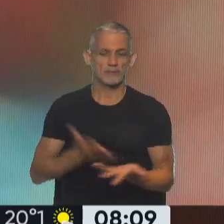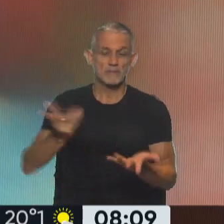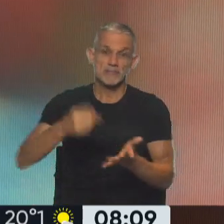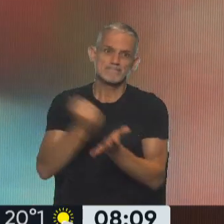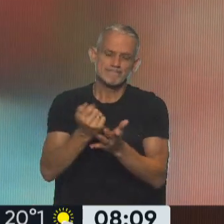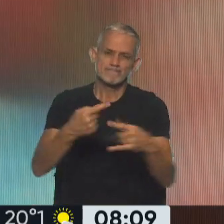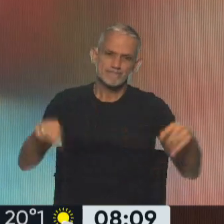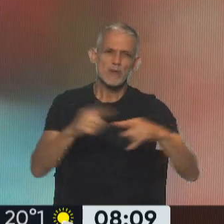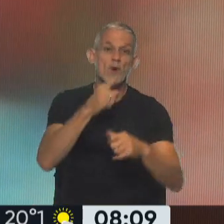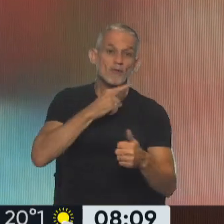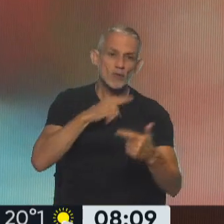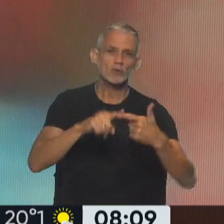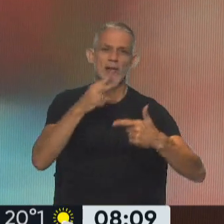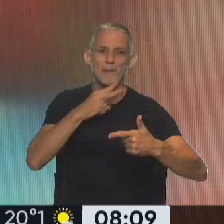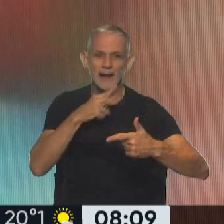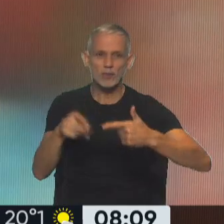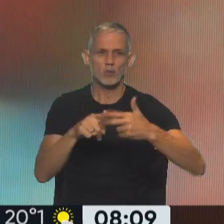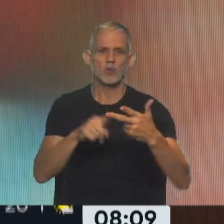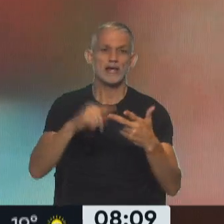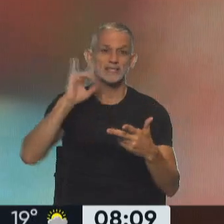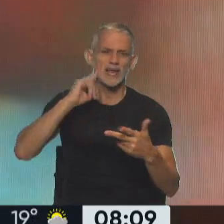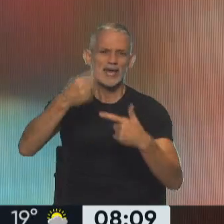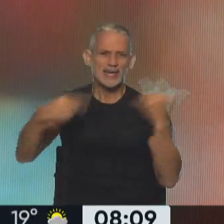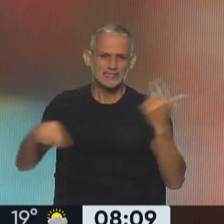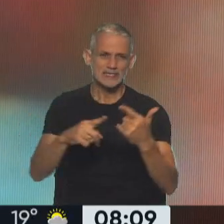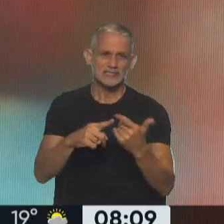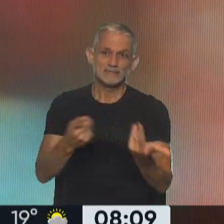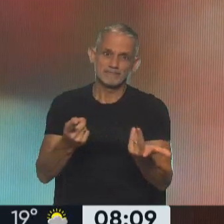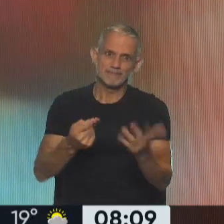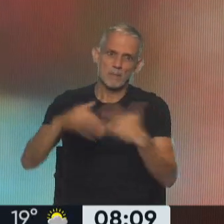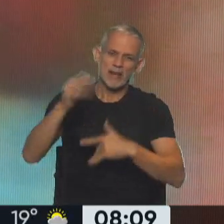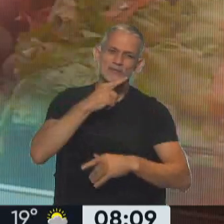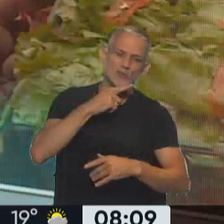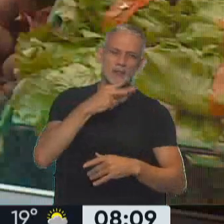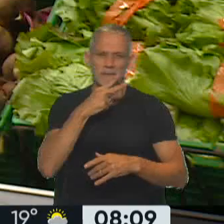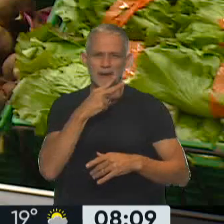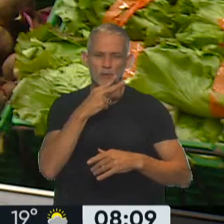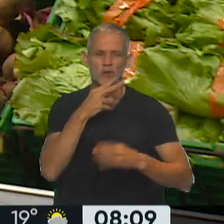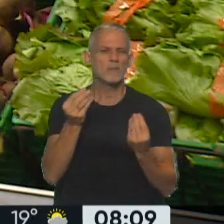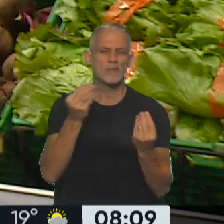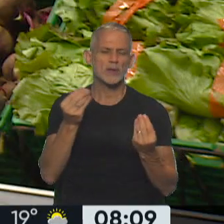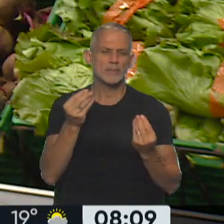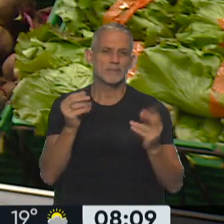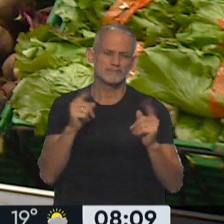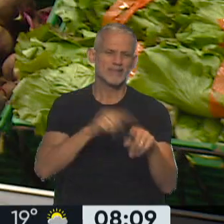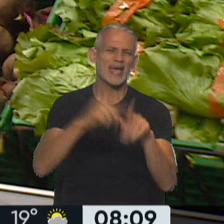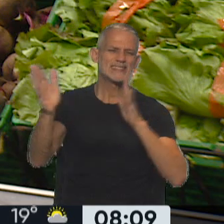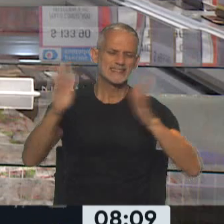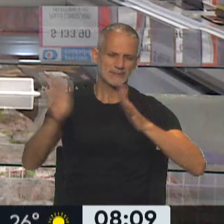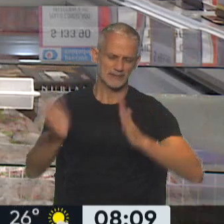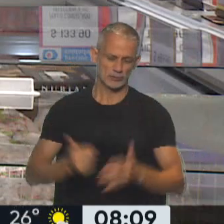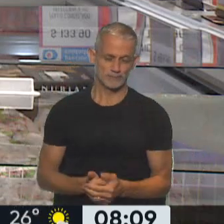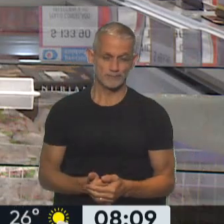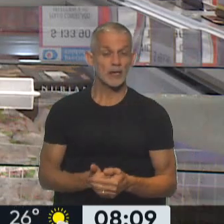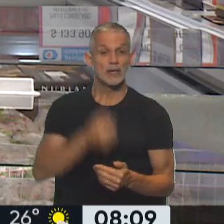remarcación en las frutas, en las verduras, en los lácteos, bueno, sobre todo frutas y verduras a propósito de cuestiones estacionales. ¿Qué pasa